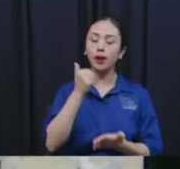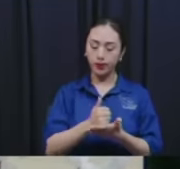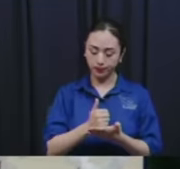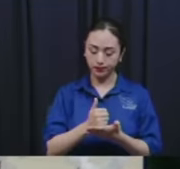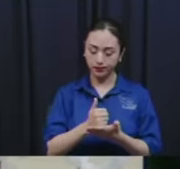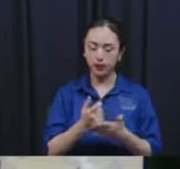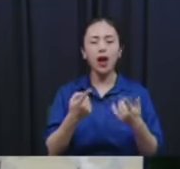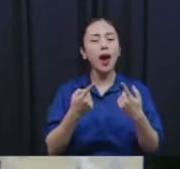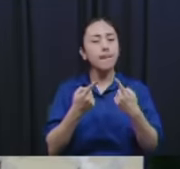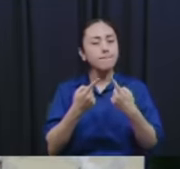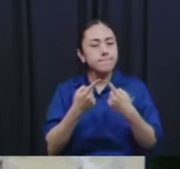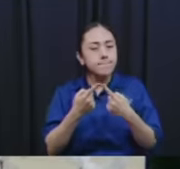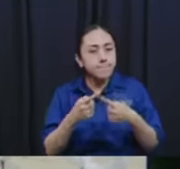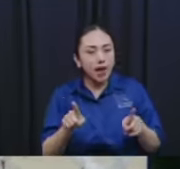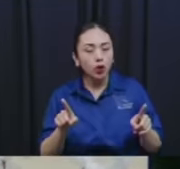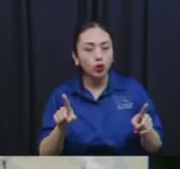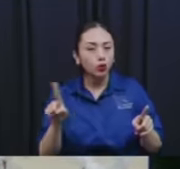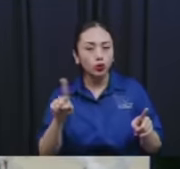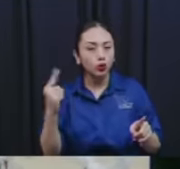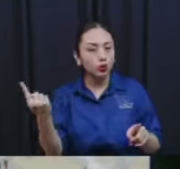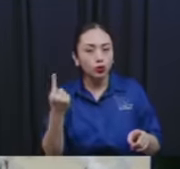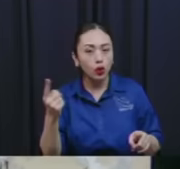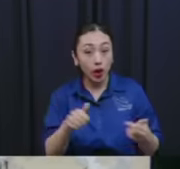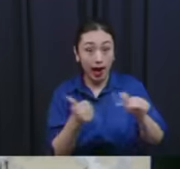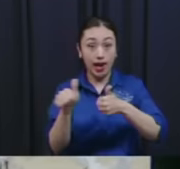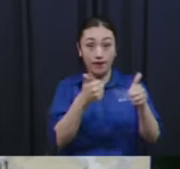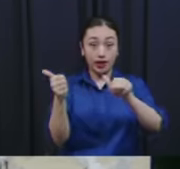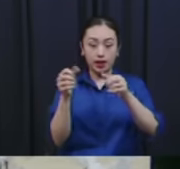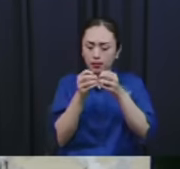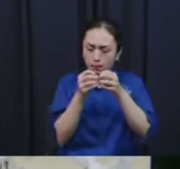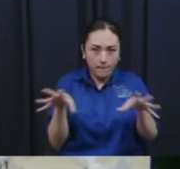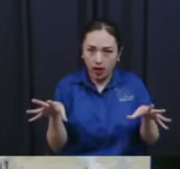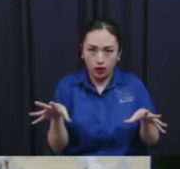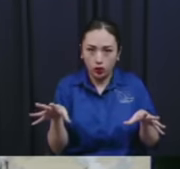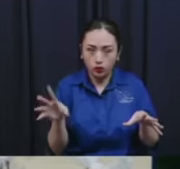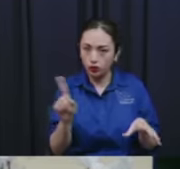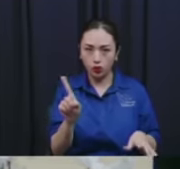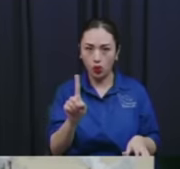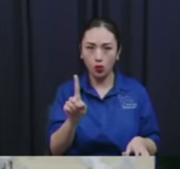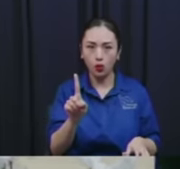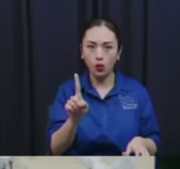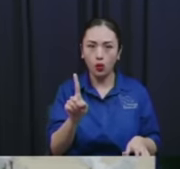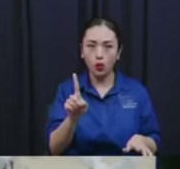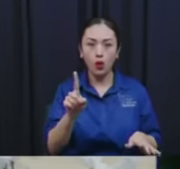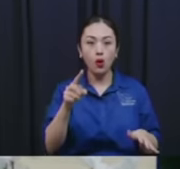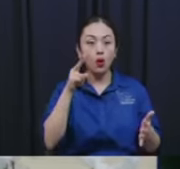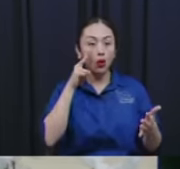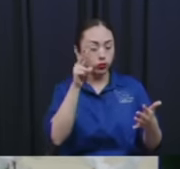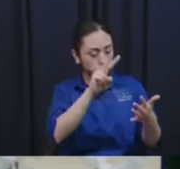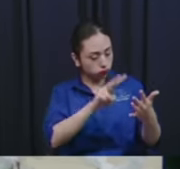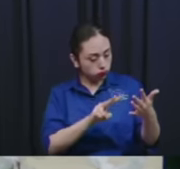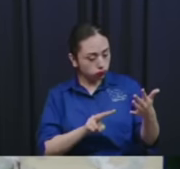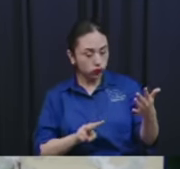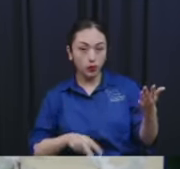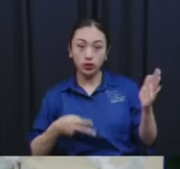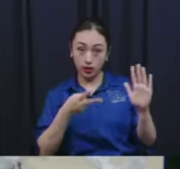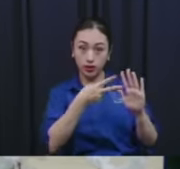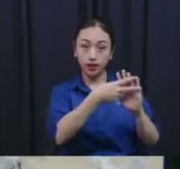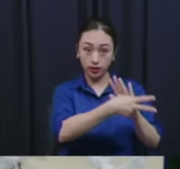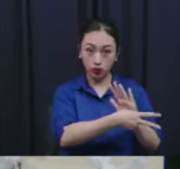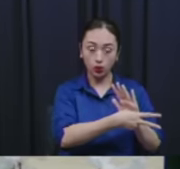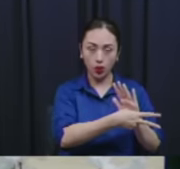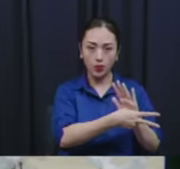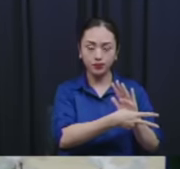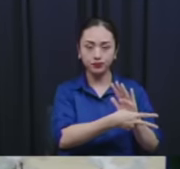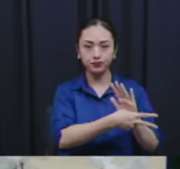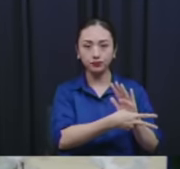pero creo que no solamente eso se perdió eh Cuando miro este pasaje que lo estábamos platicando hace